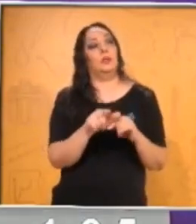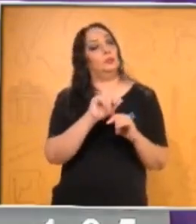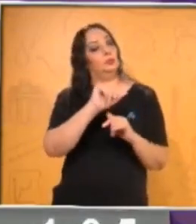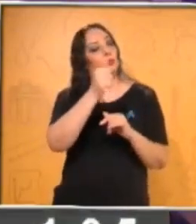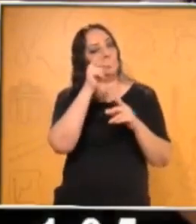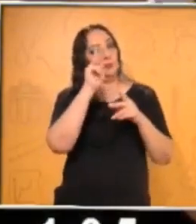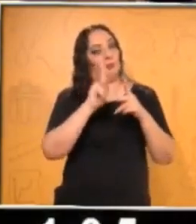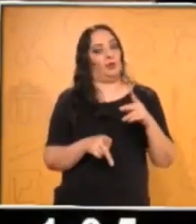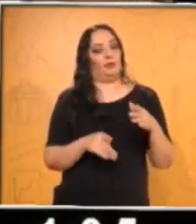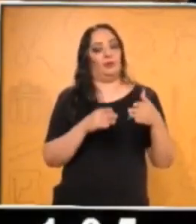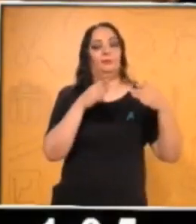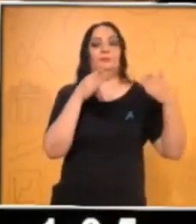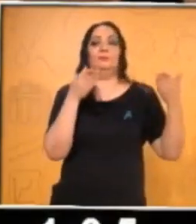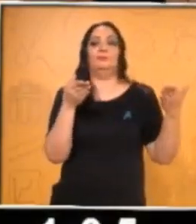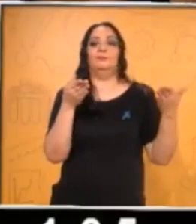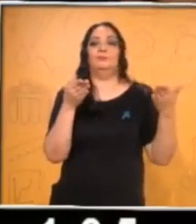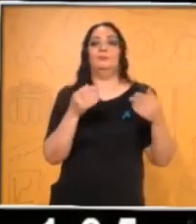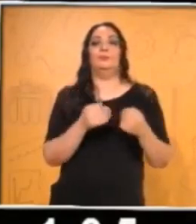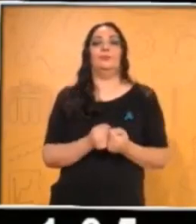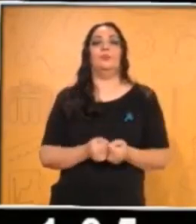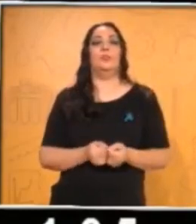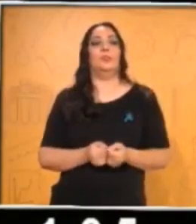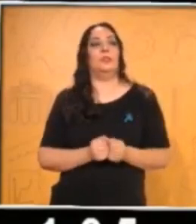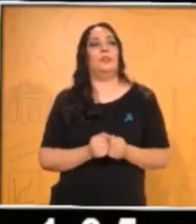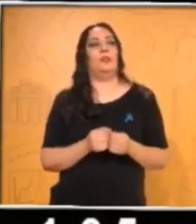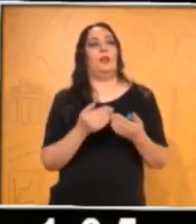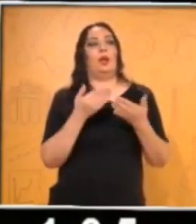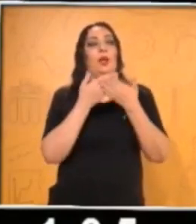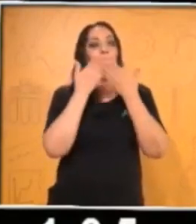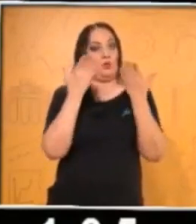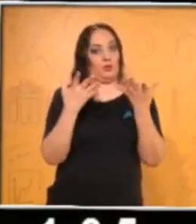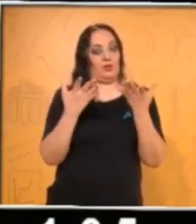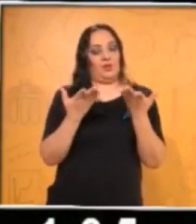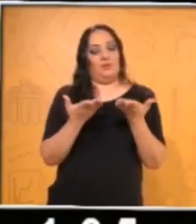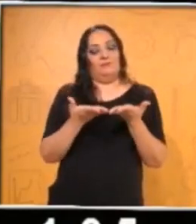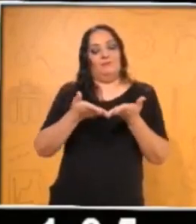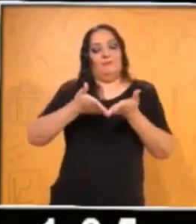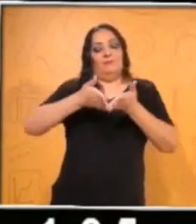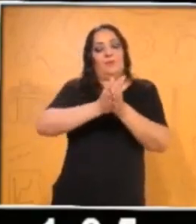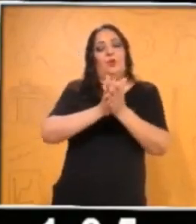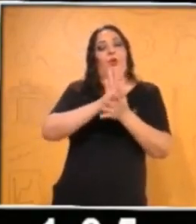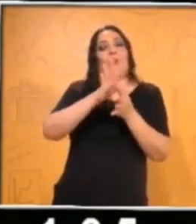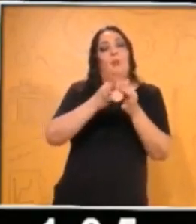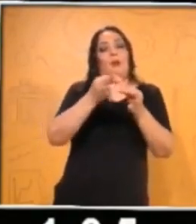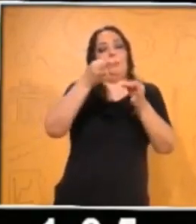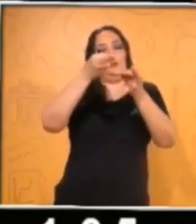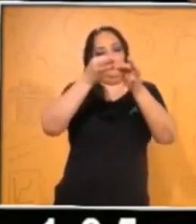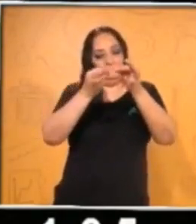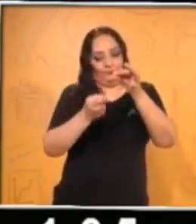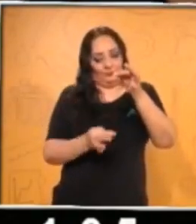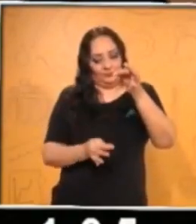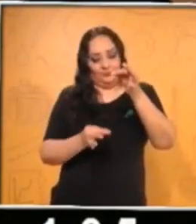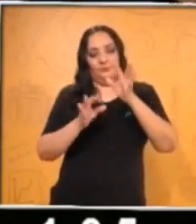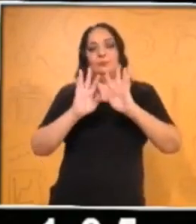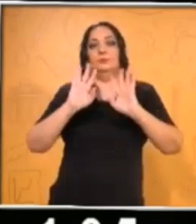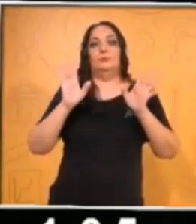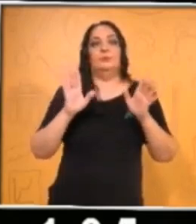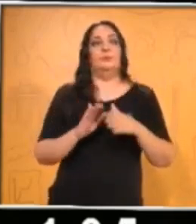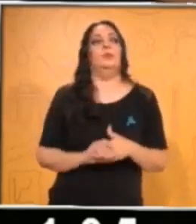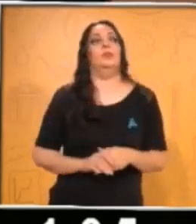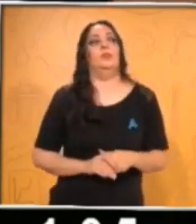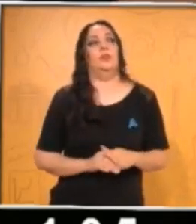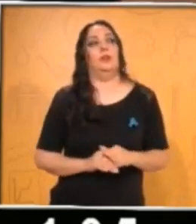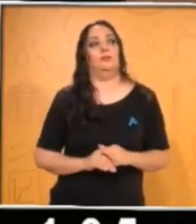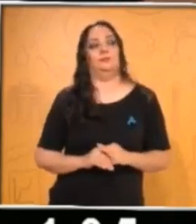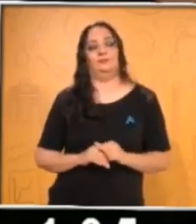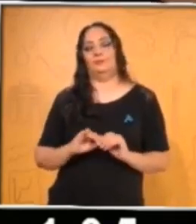parte de la hoja. Esta parte de aquí. Vamos a doblar ahora sí el doblez completo. Completito, completito. El que ya estaba